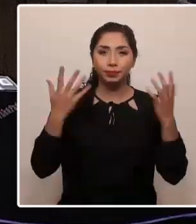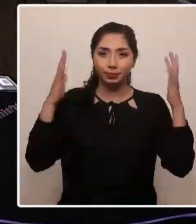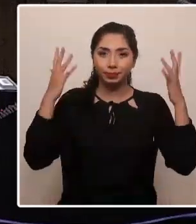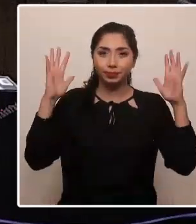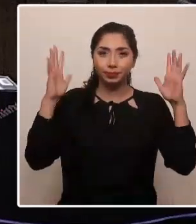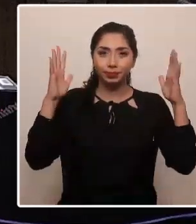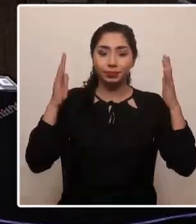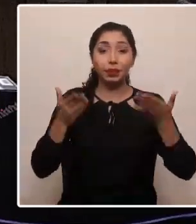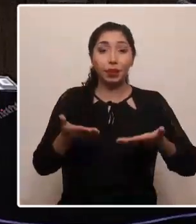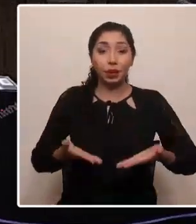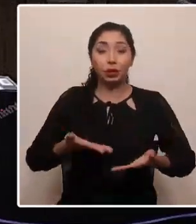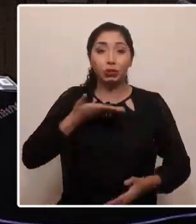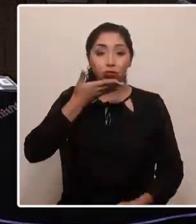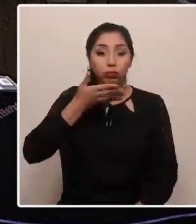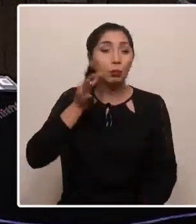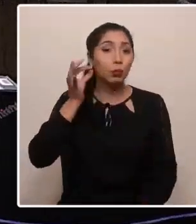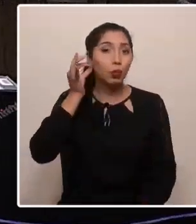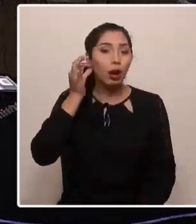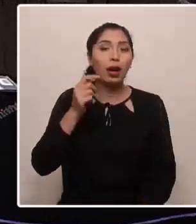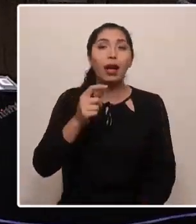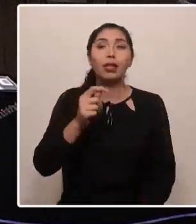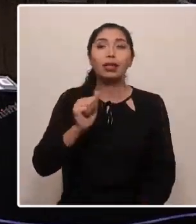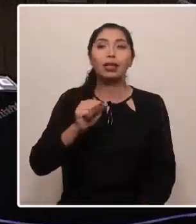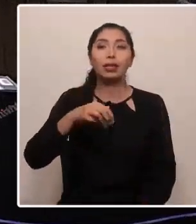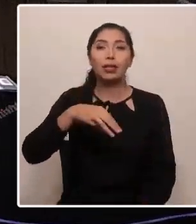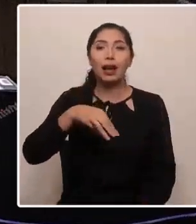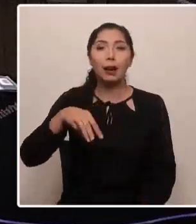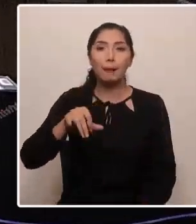Tiene la palabra la convencional Tammy Pustilnik.